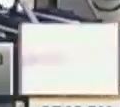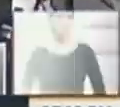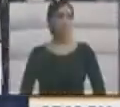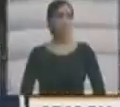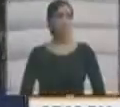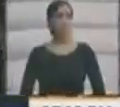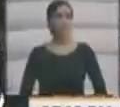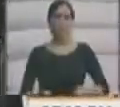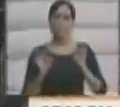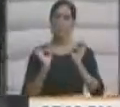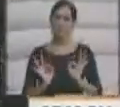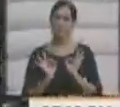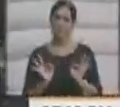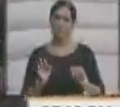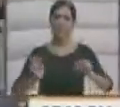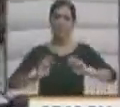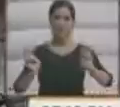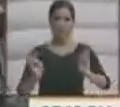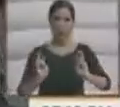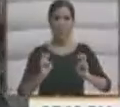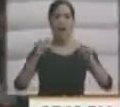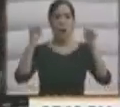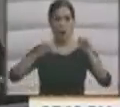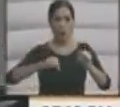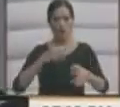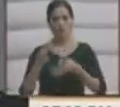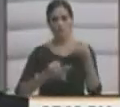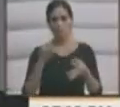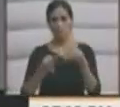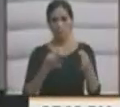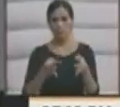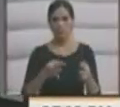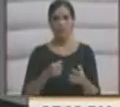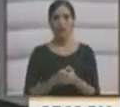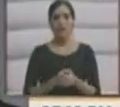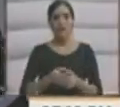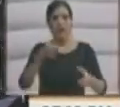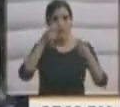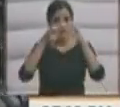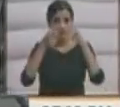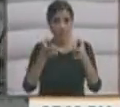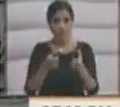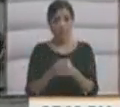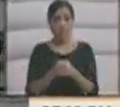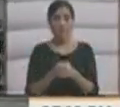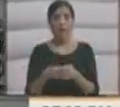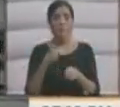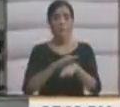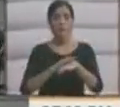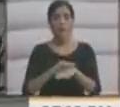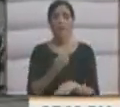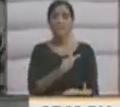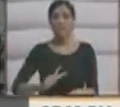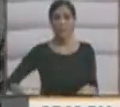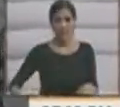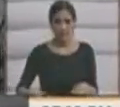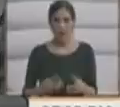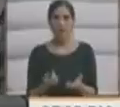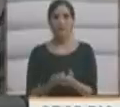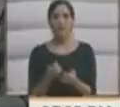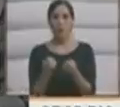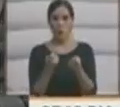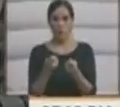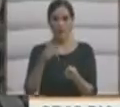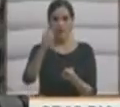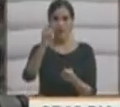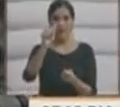Precisamente sobre este tema se pronunció hoy Tarek El Aissami, el vicepresidente de Economía, informó